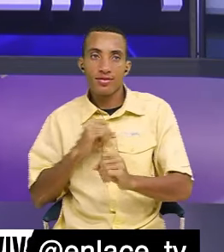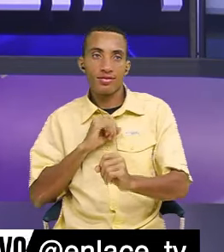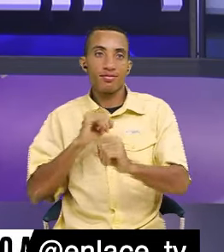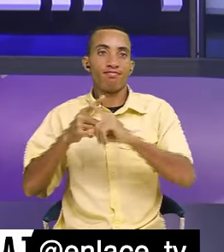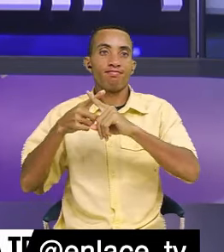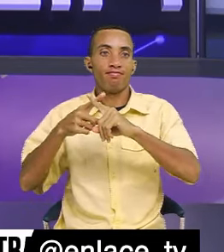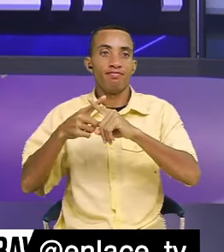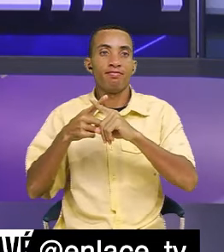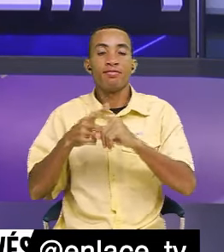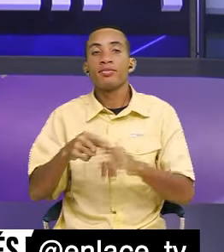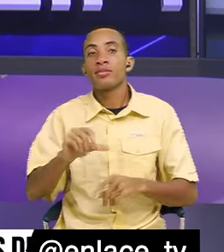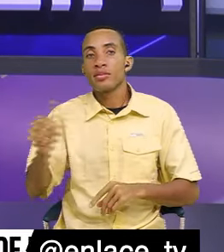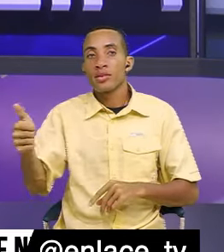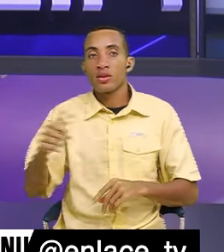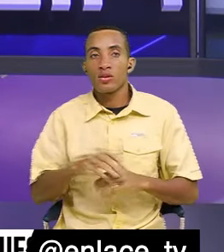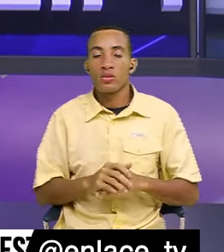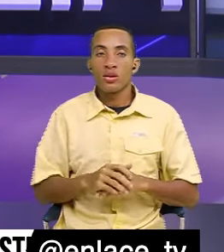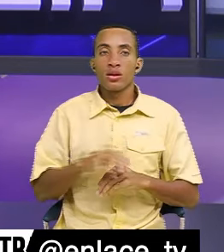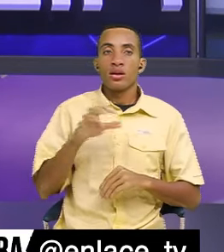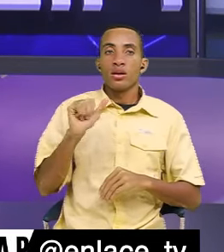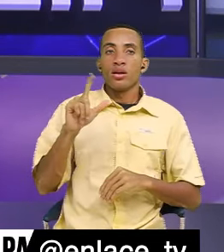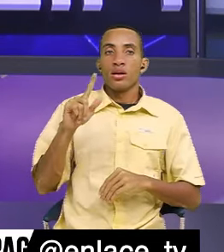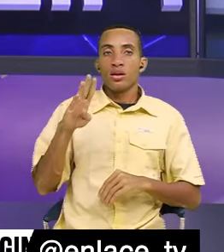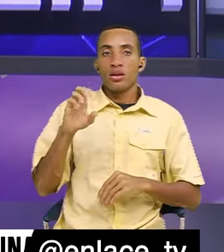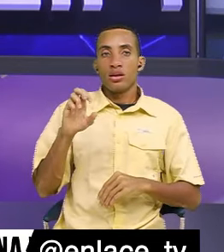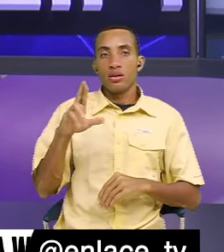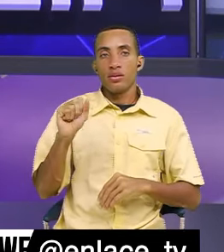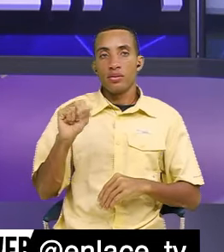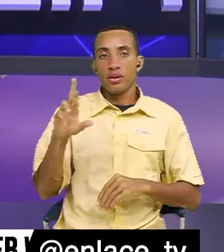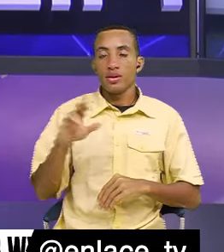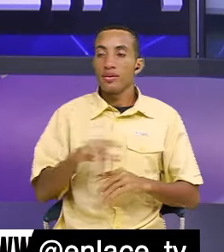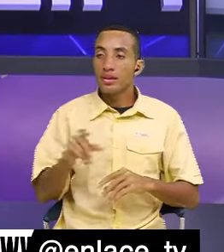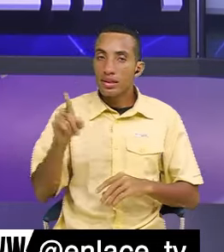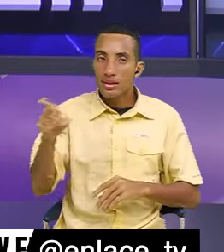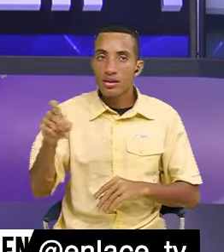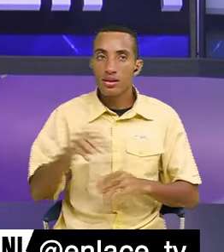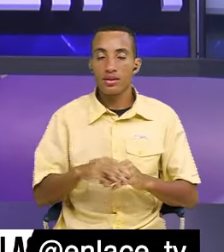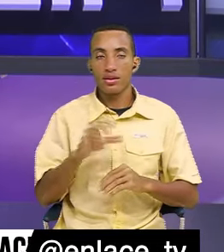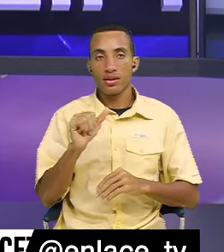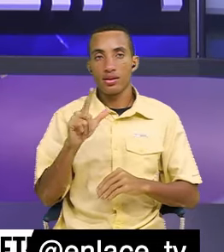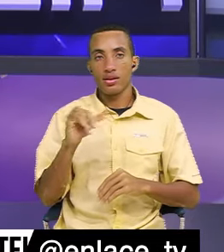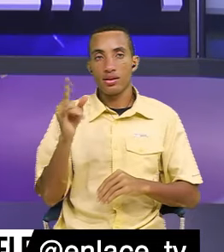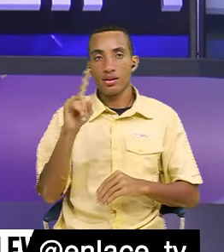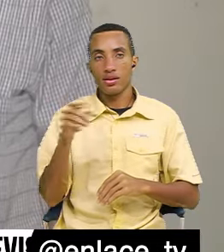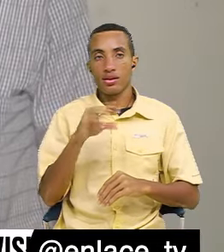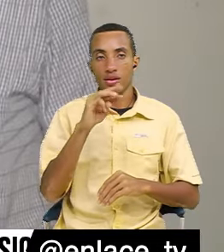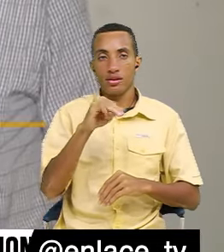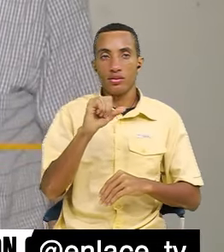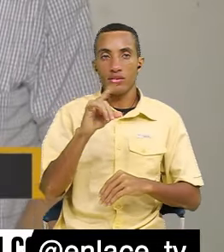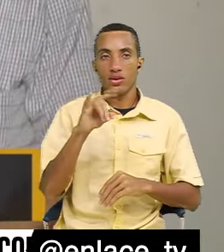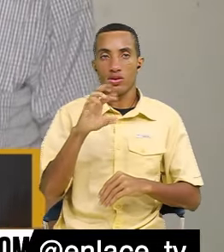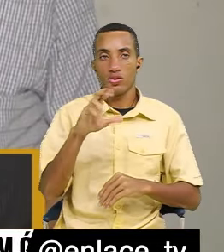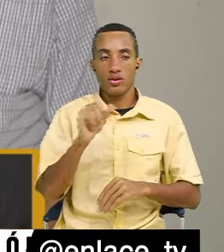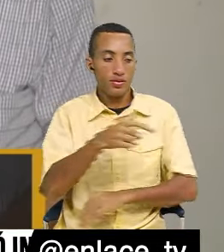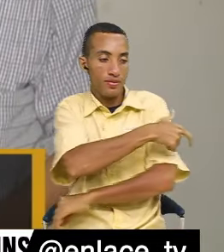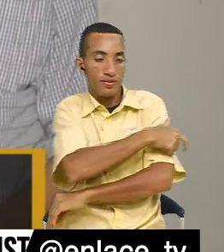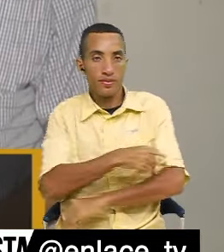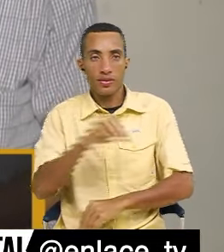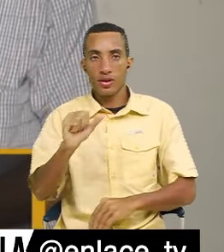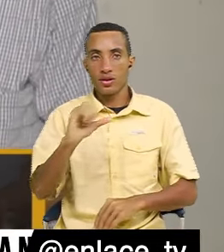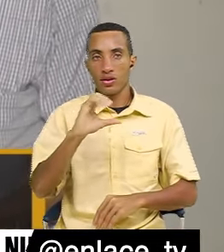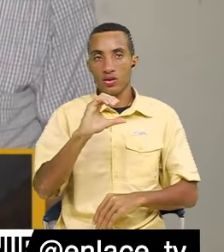colectivo Javier Alvear Restrepo, se trata de alias Mauricio, comandante de las autodefensas. Enlace Noticias dialogó este jueves